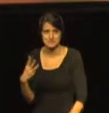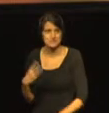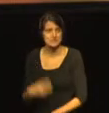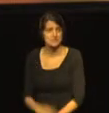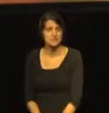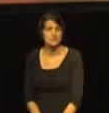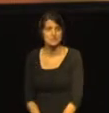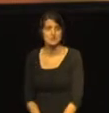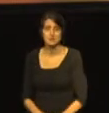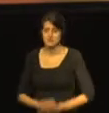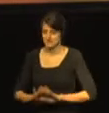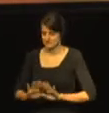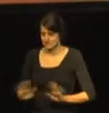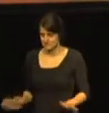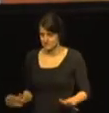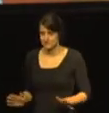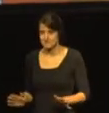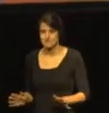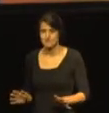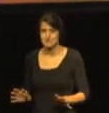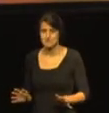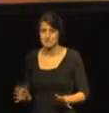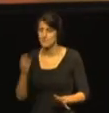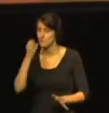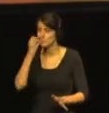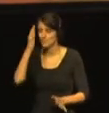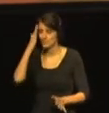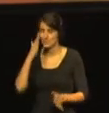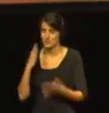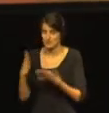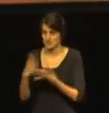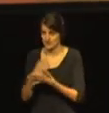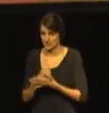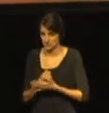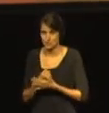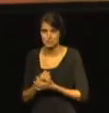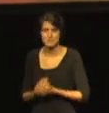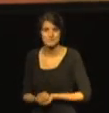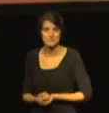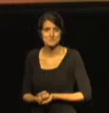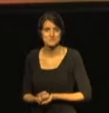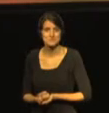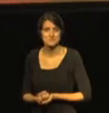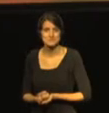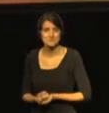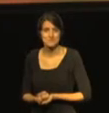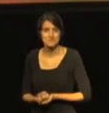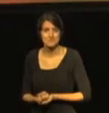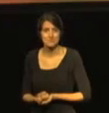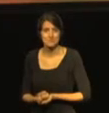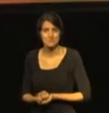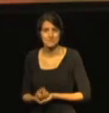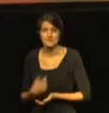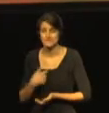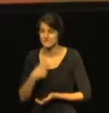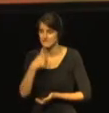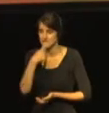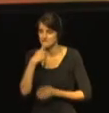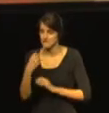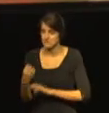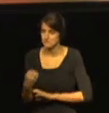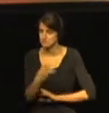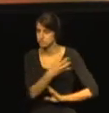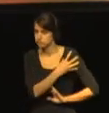Muy buenos días a todos una vez más. Me gustaría mostrarles el trasfondo del proyecto, en